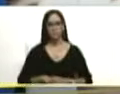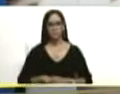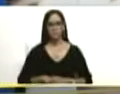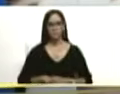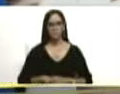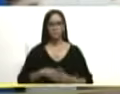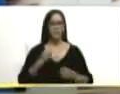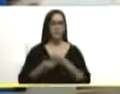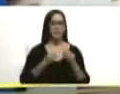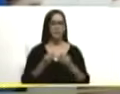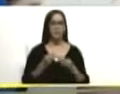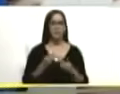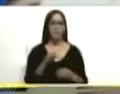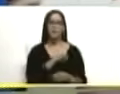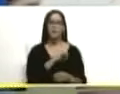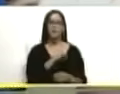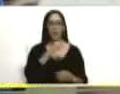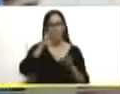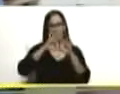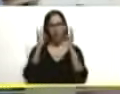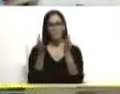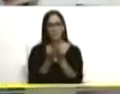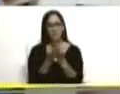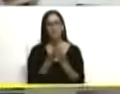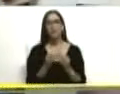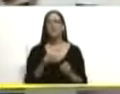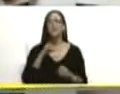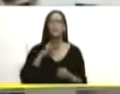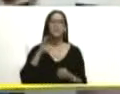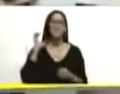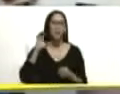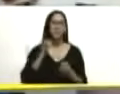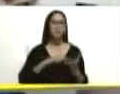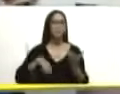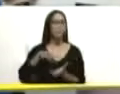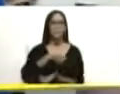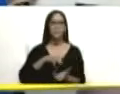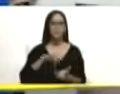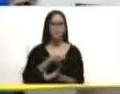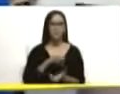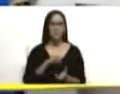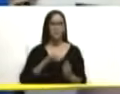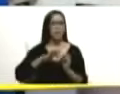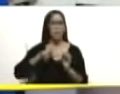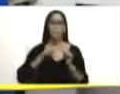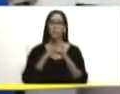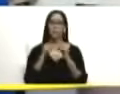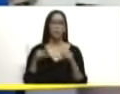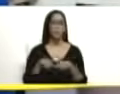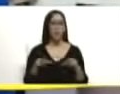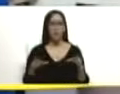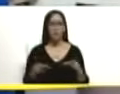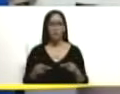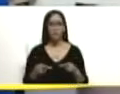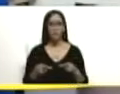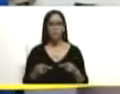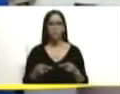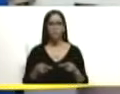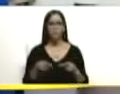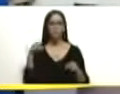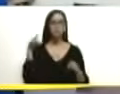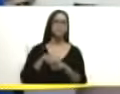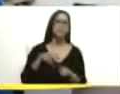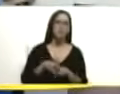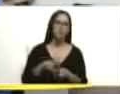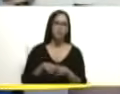para aplicarle terrorismo a la familia. Era un estado de caos, corrupción por todos lados,